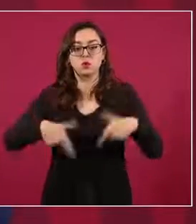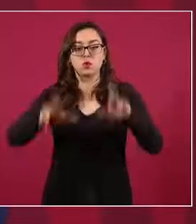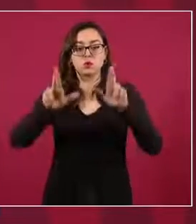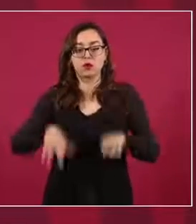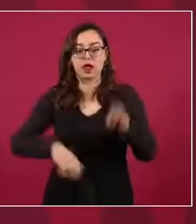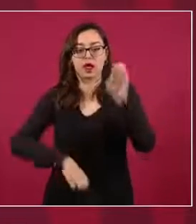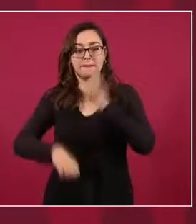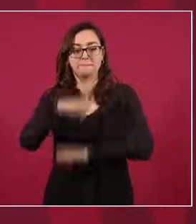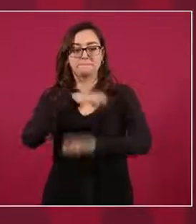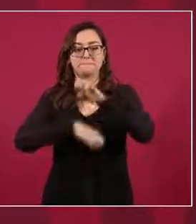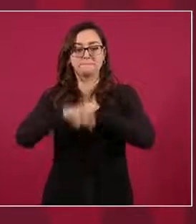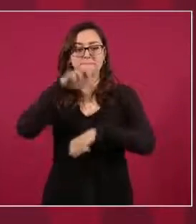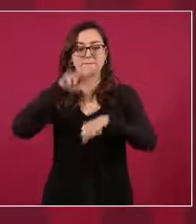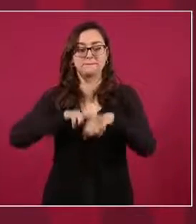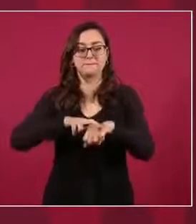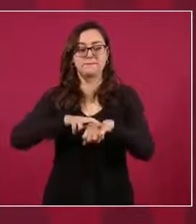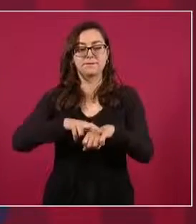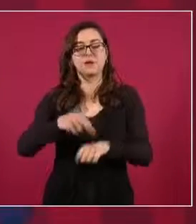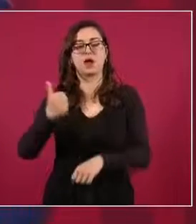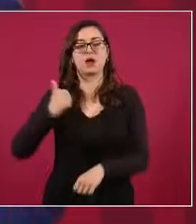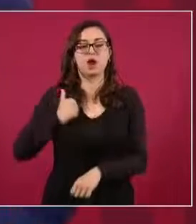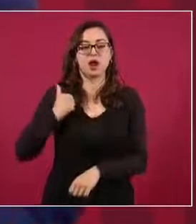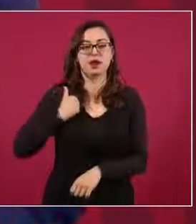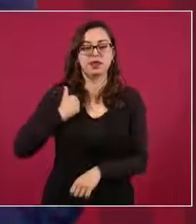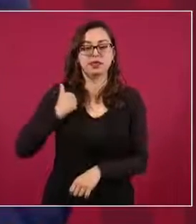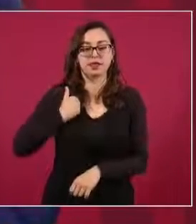embajador de México en Canadá.